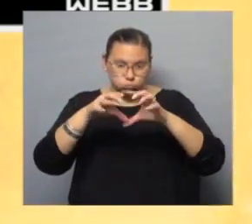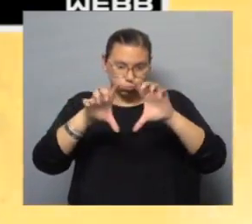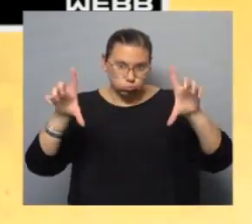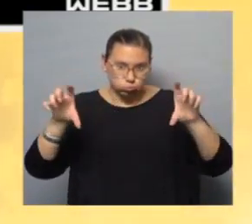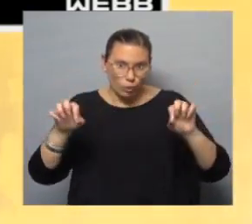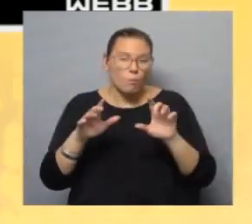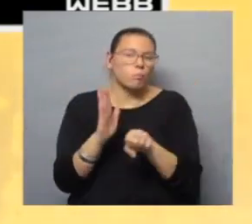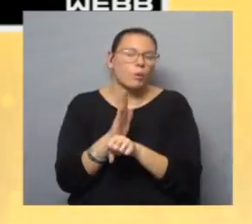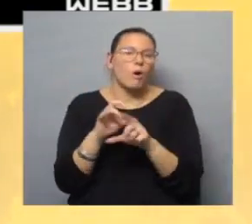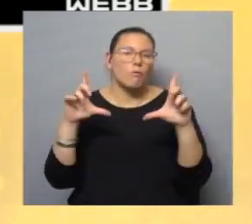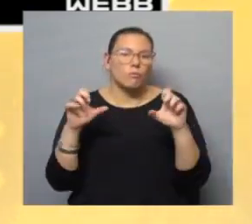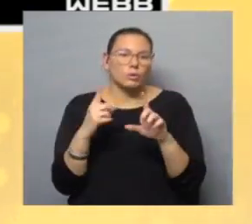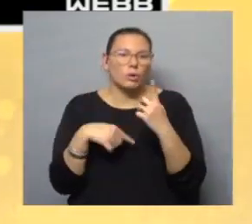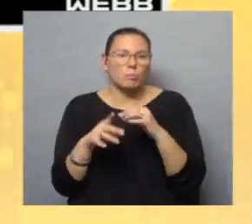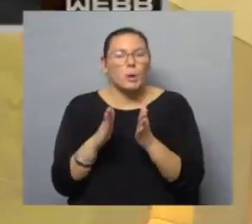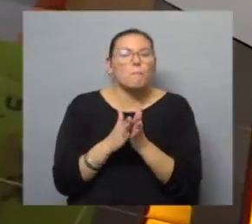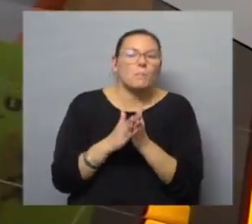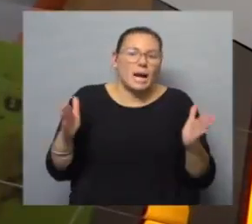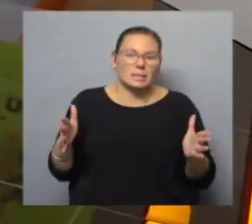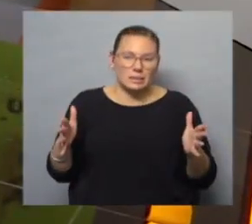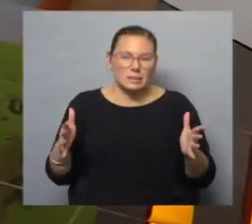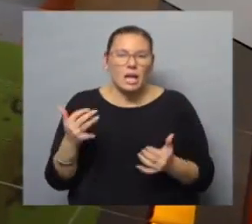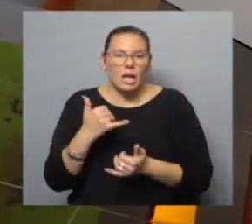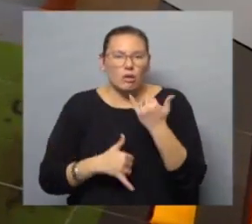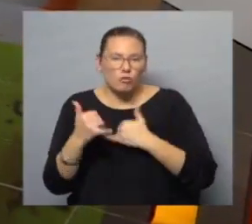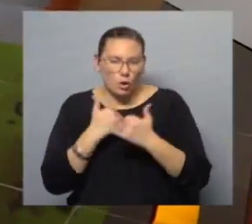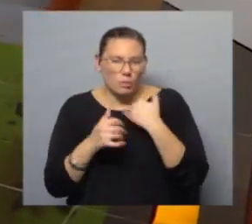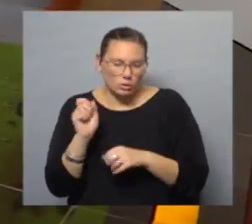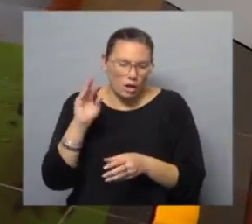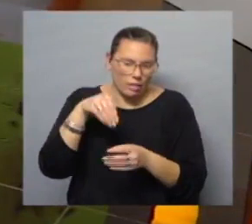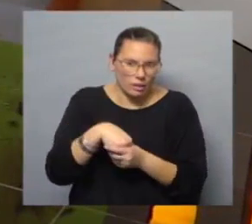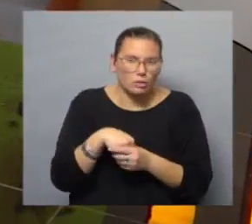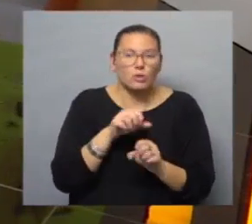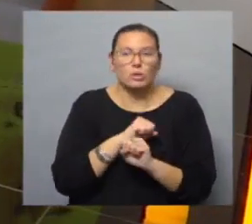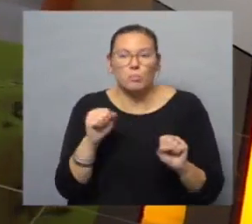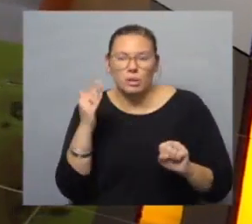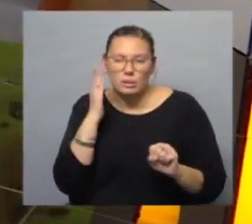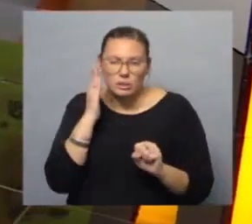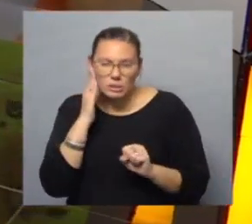como una foto, pero tiene una dimensión extra que tiene información espectral. Y con eso se puede obtener